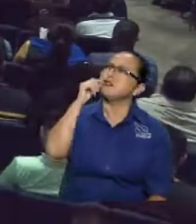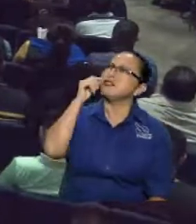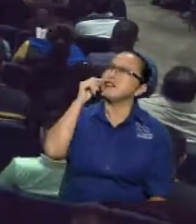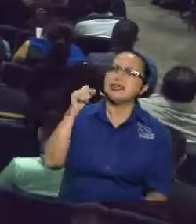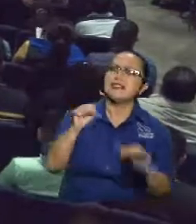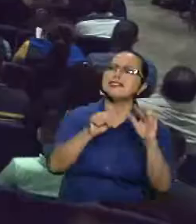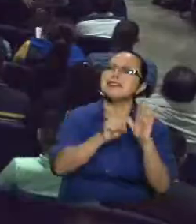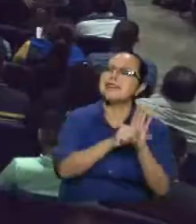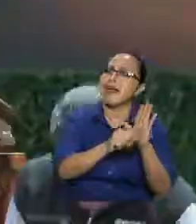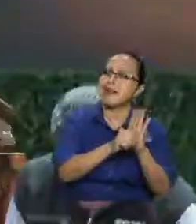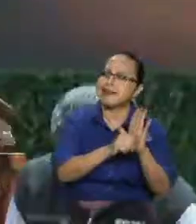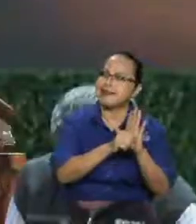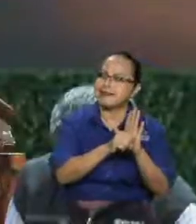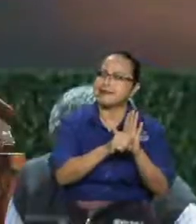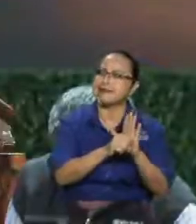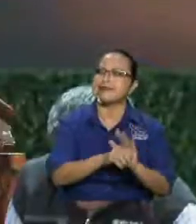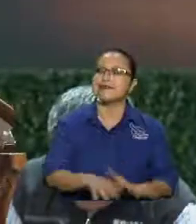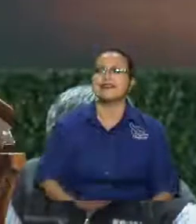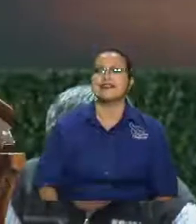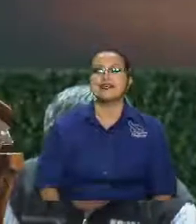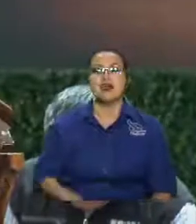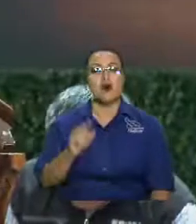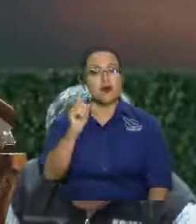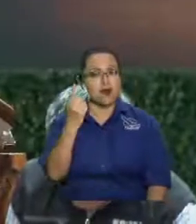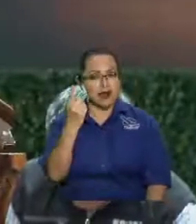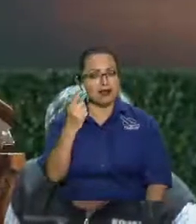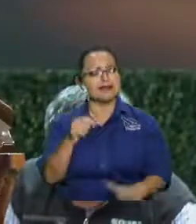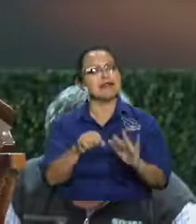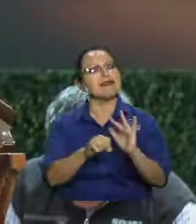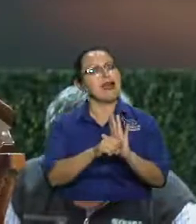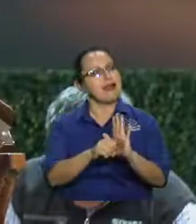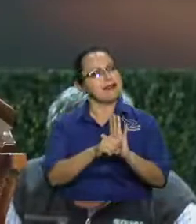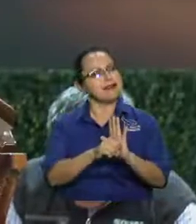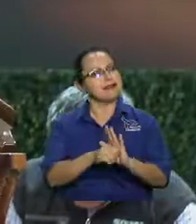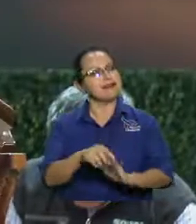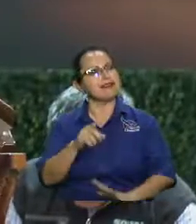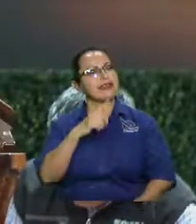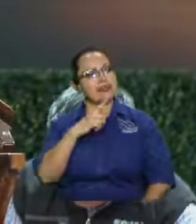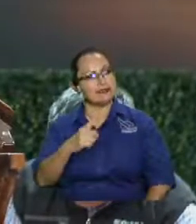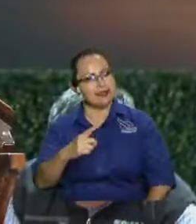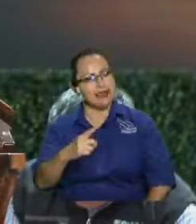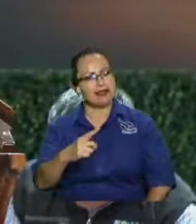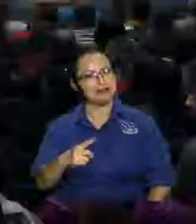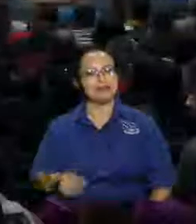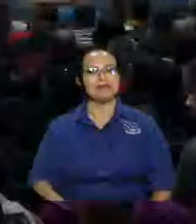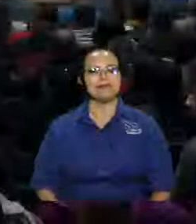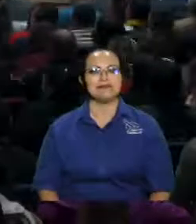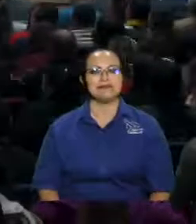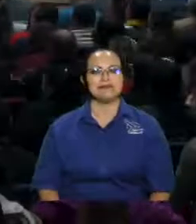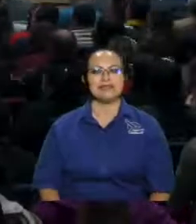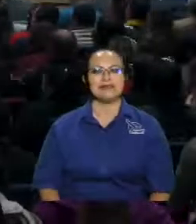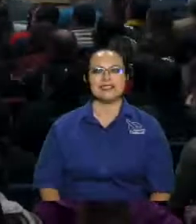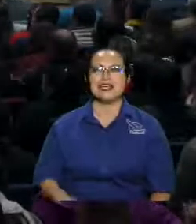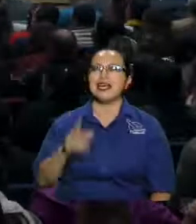señales, varias señales. Pero dentro de las señales que le entregaron, había una que decía,